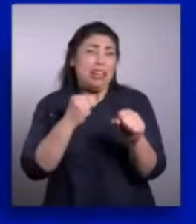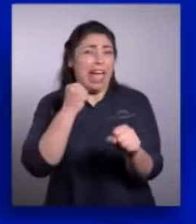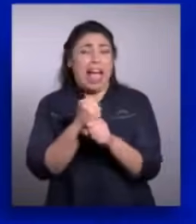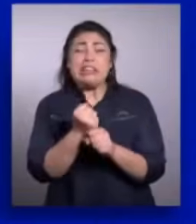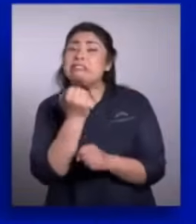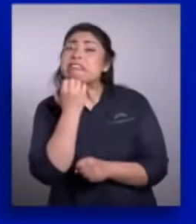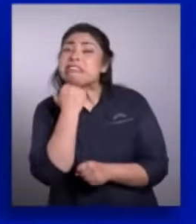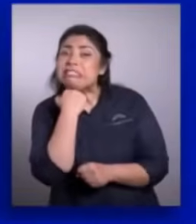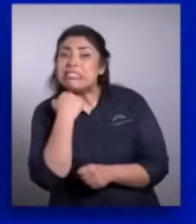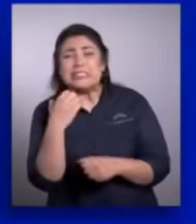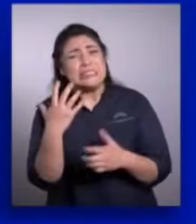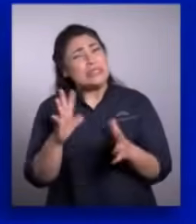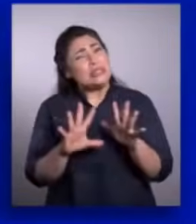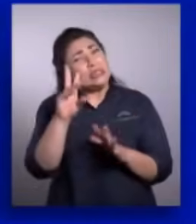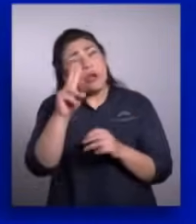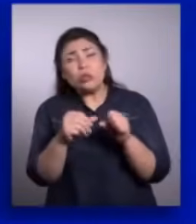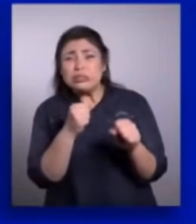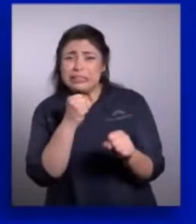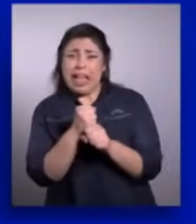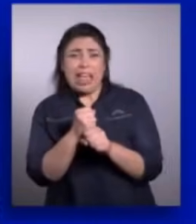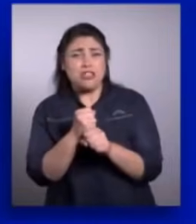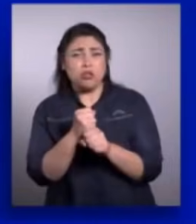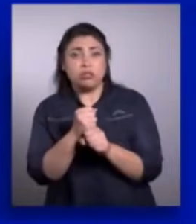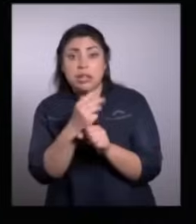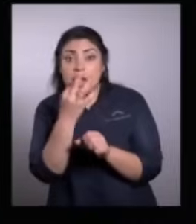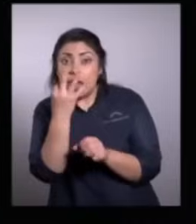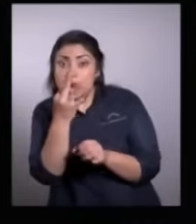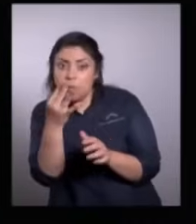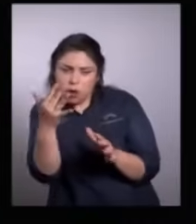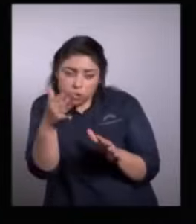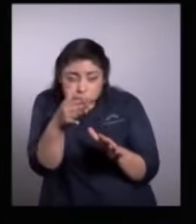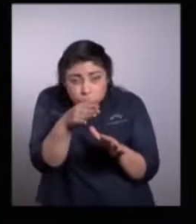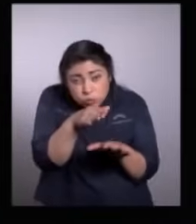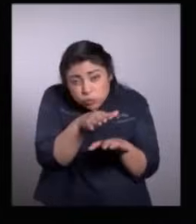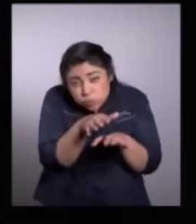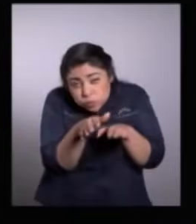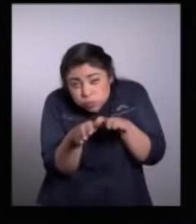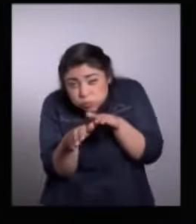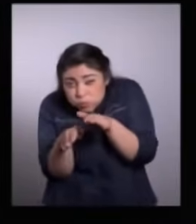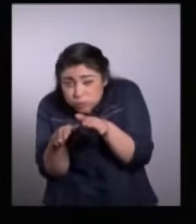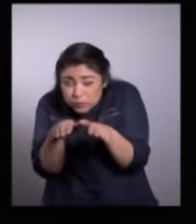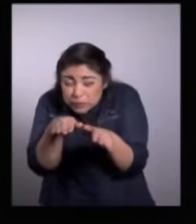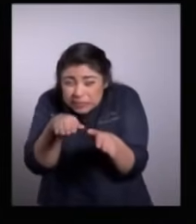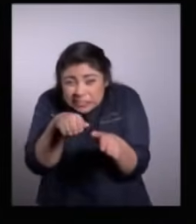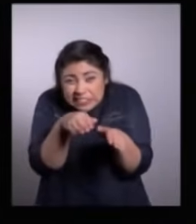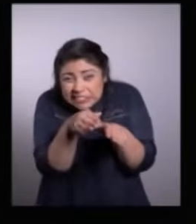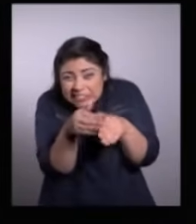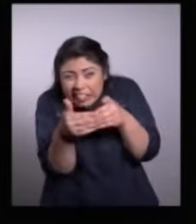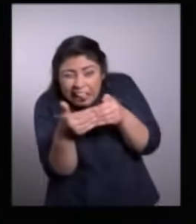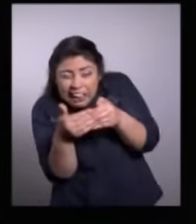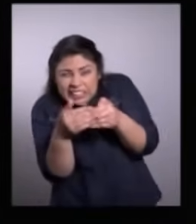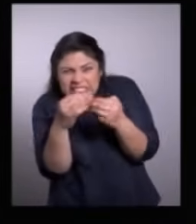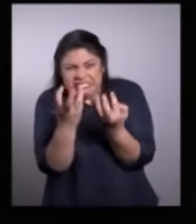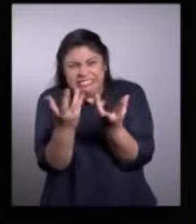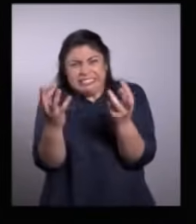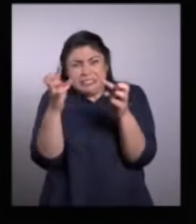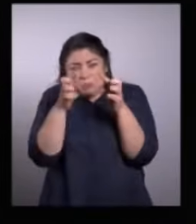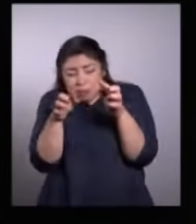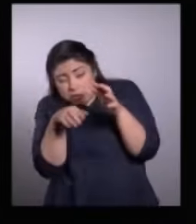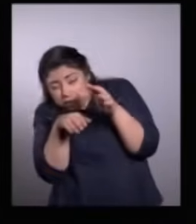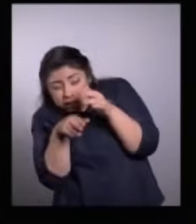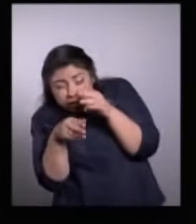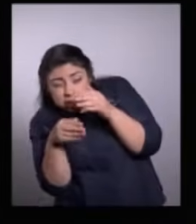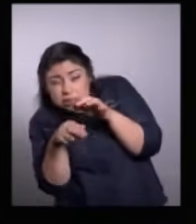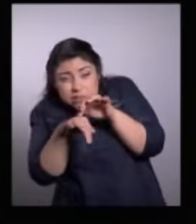Jesús se detuvo, es más se registra Que él se puso a conversar con la mujer Allí se perdió tiempo